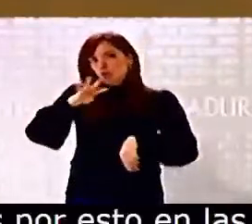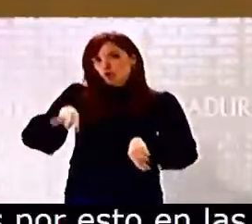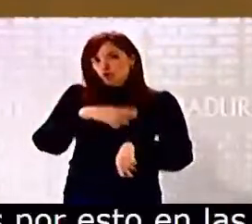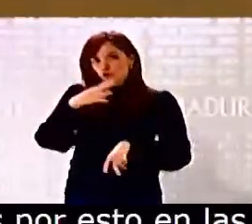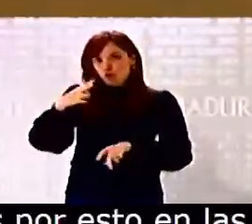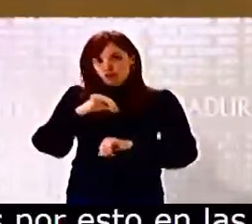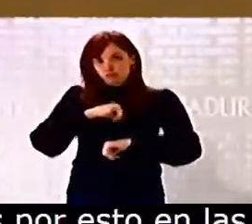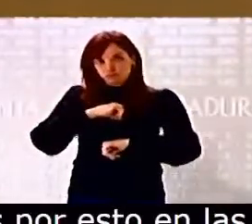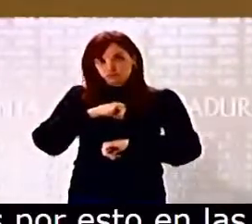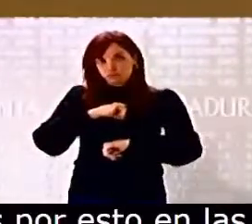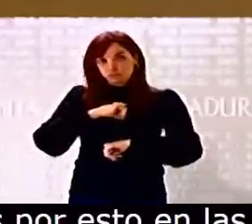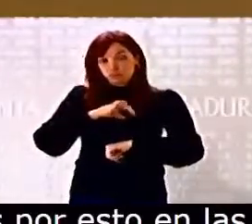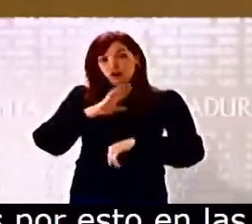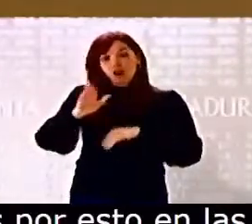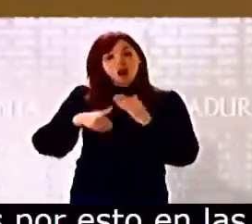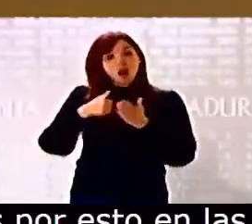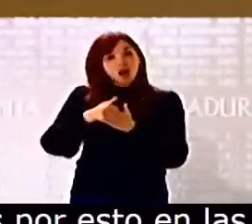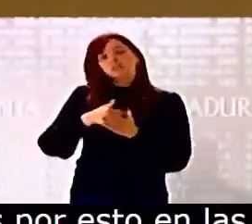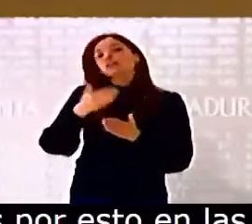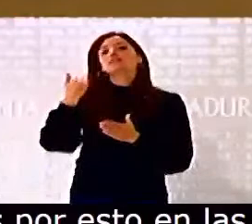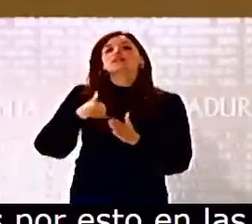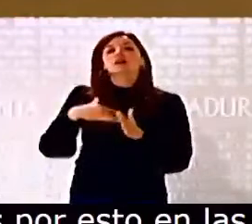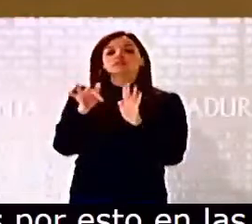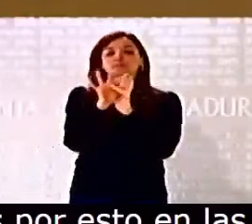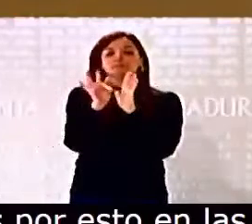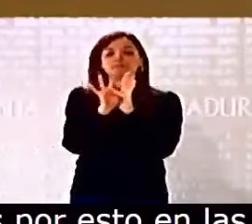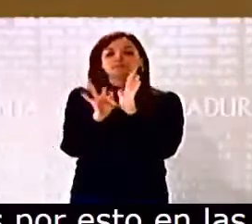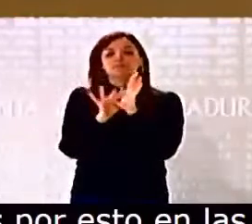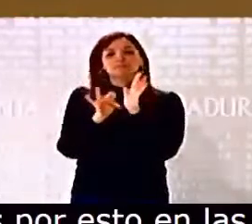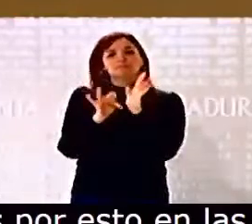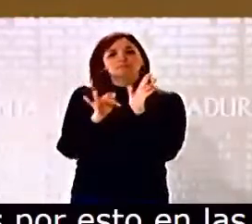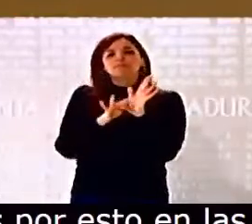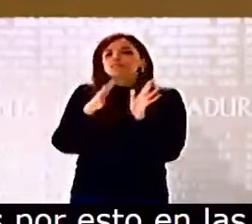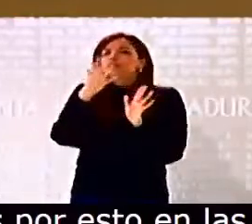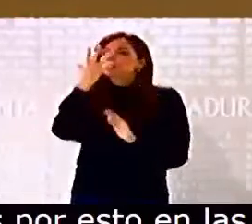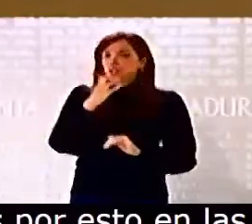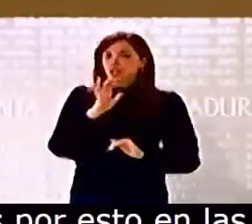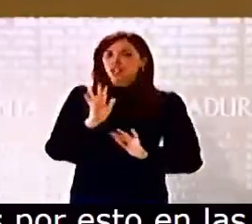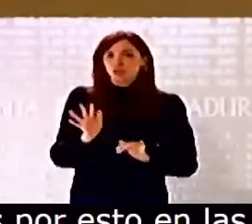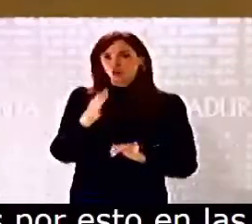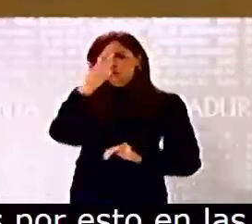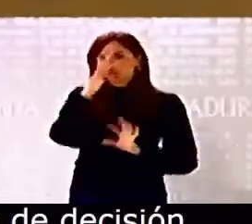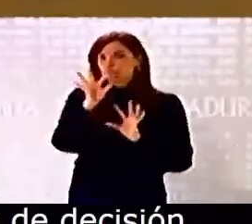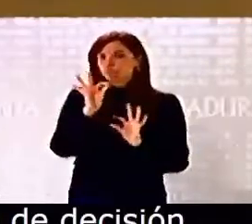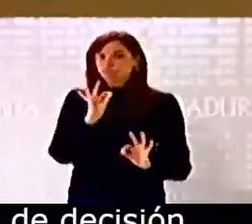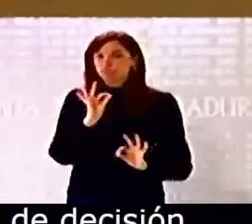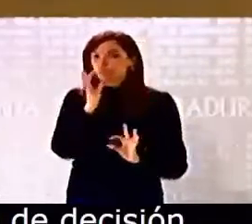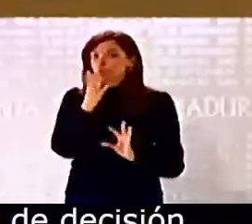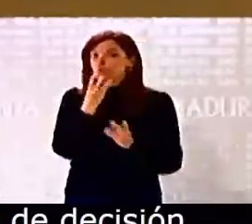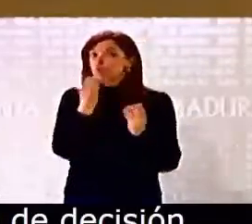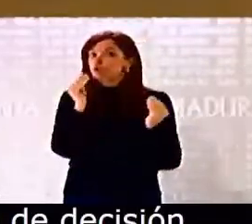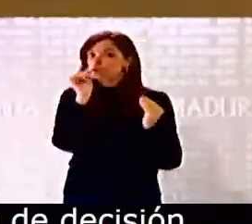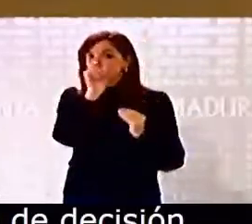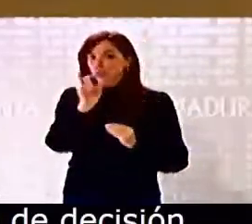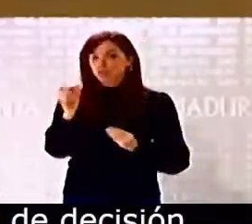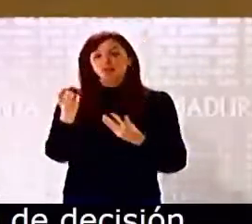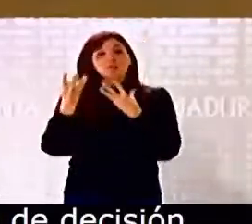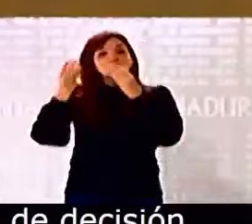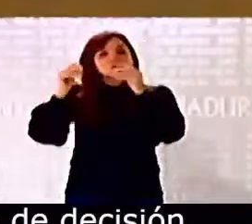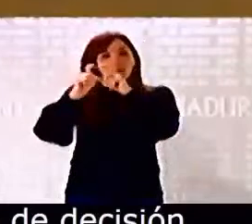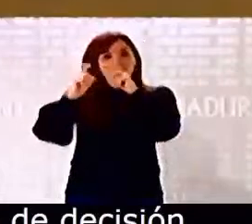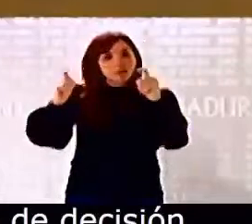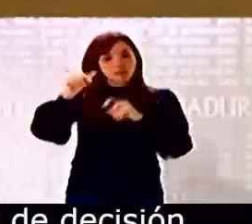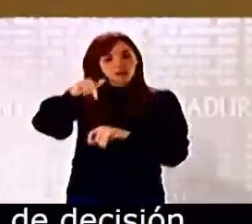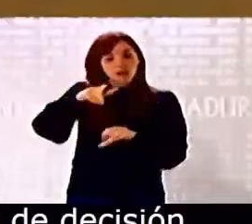a una toma de decisiones ordenada y rigurosa, que mucha gente y muchos empresarios de esta